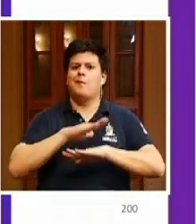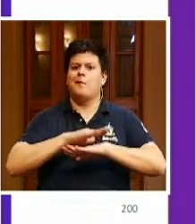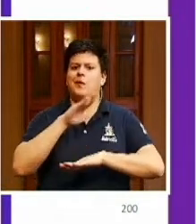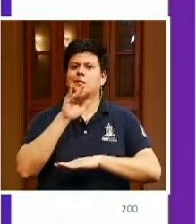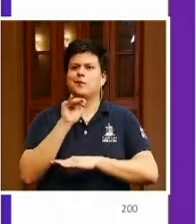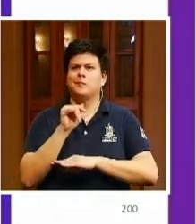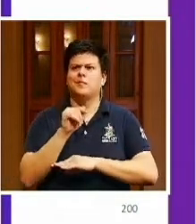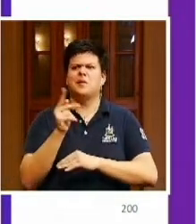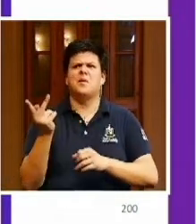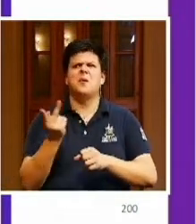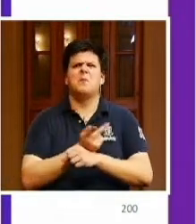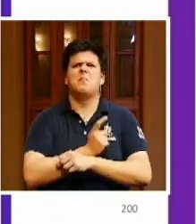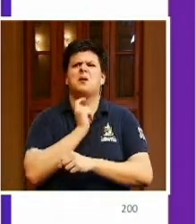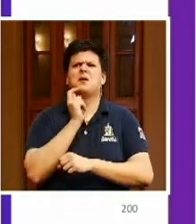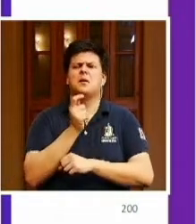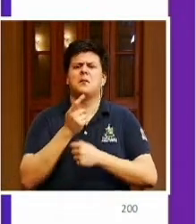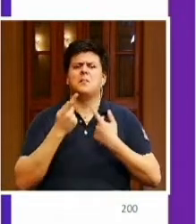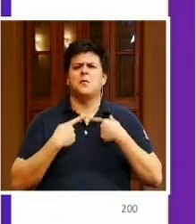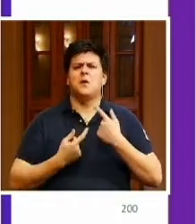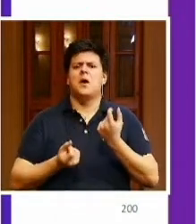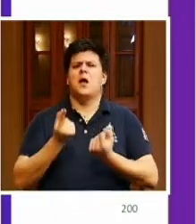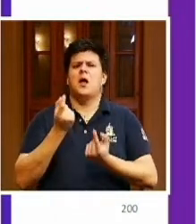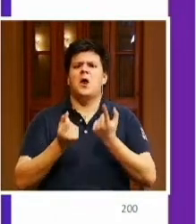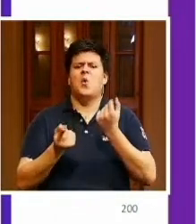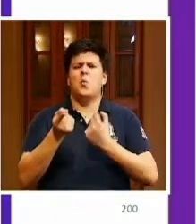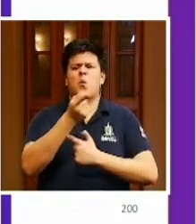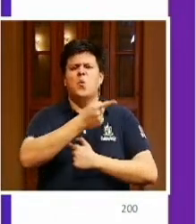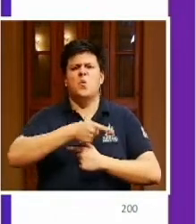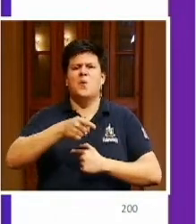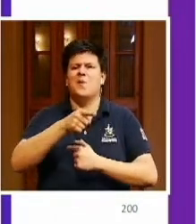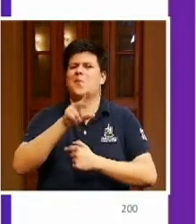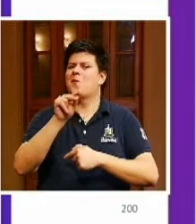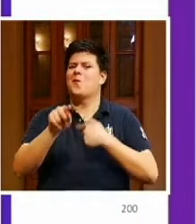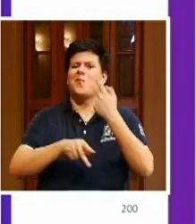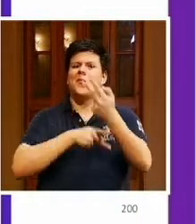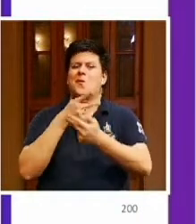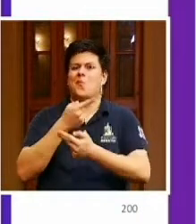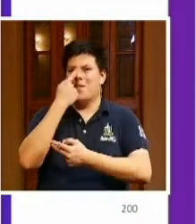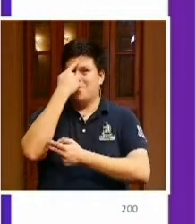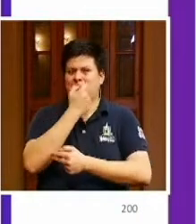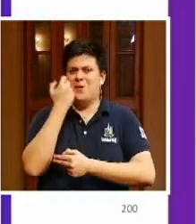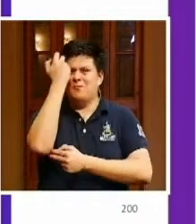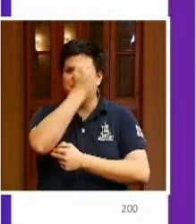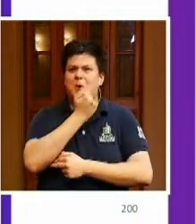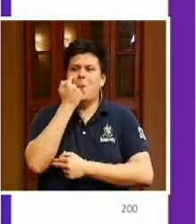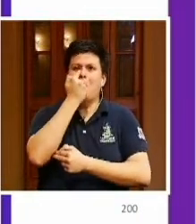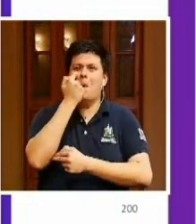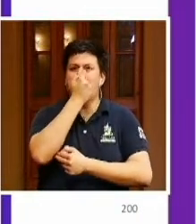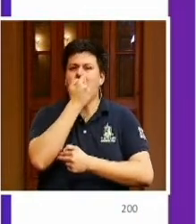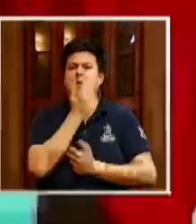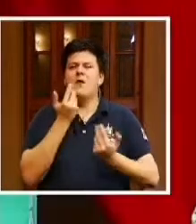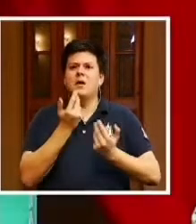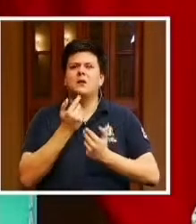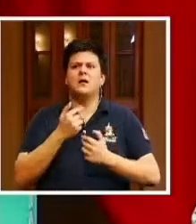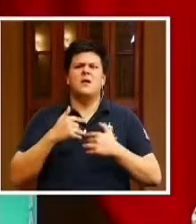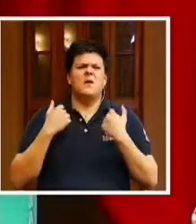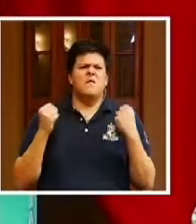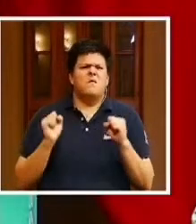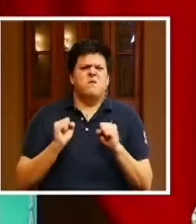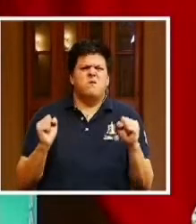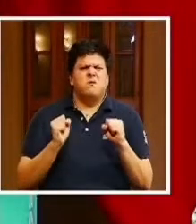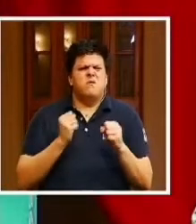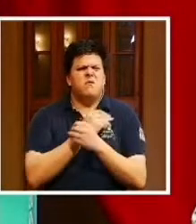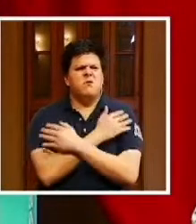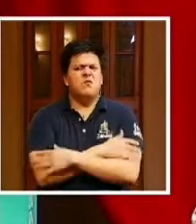contagios. ¿Qué es lo que sucede? Que hay algunas personas que no han salido a hacerse la prueba. Tienen frío o no se la hacen la